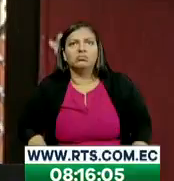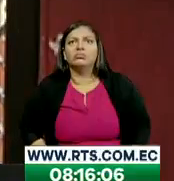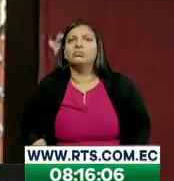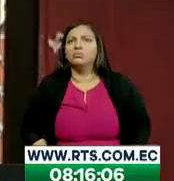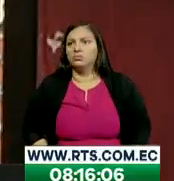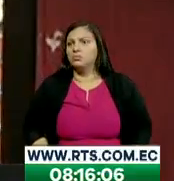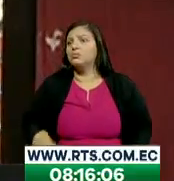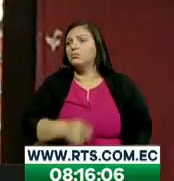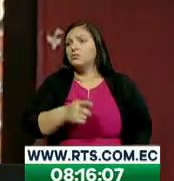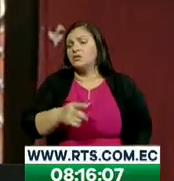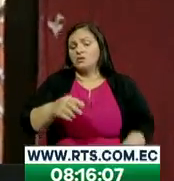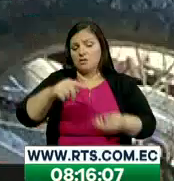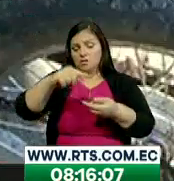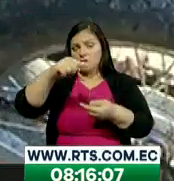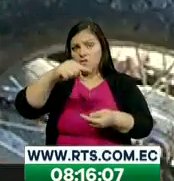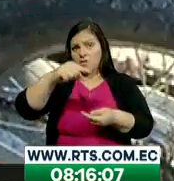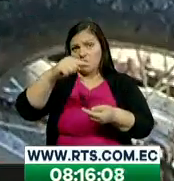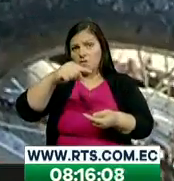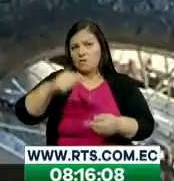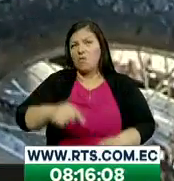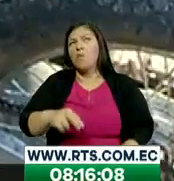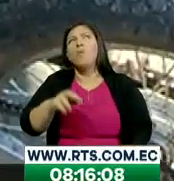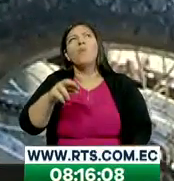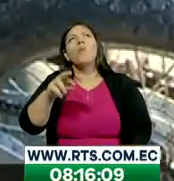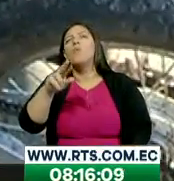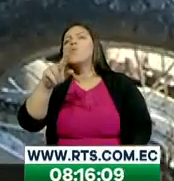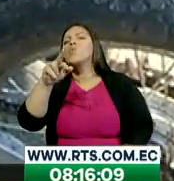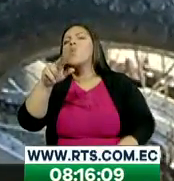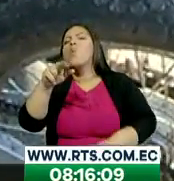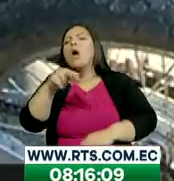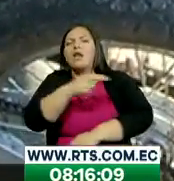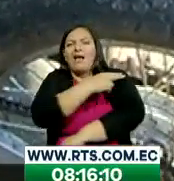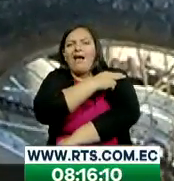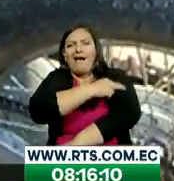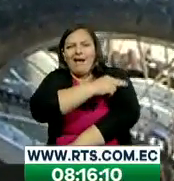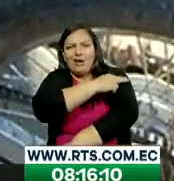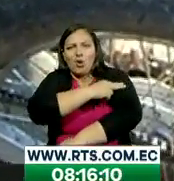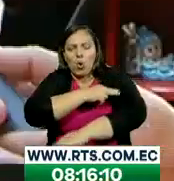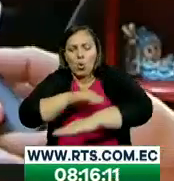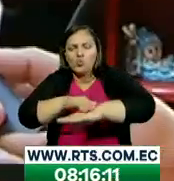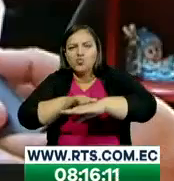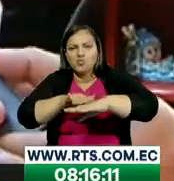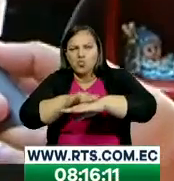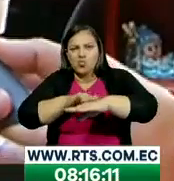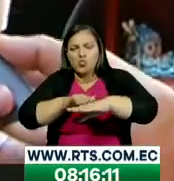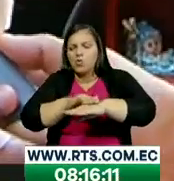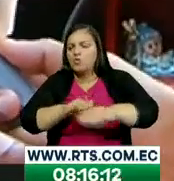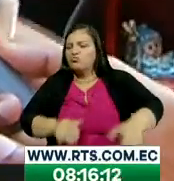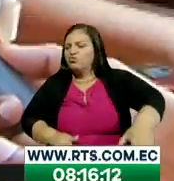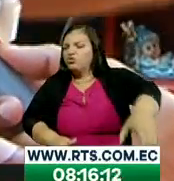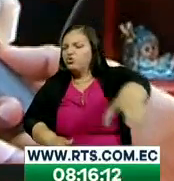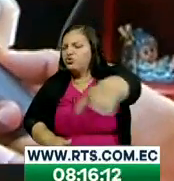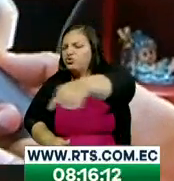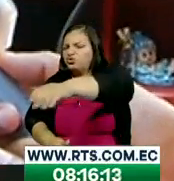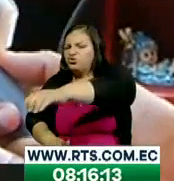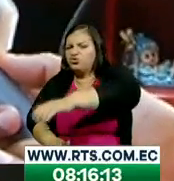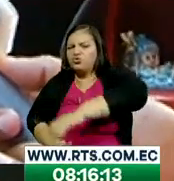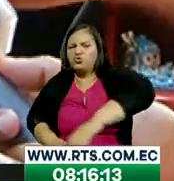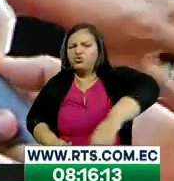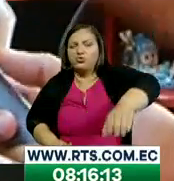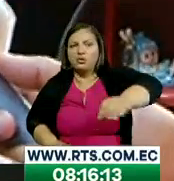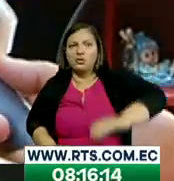con unas cosas, eran como algo de alcohol y fósforo. Entró a mi